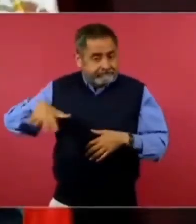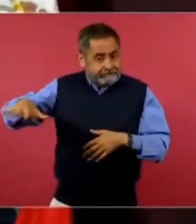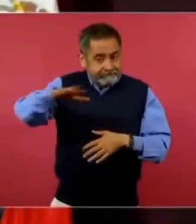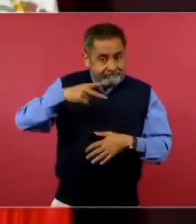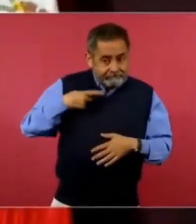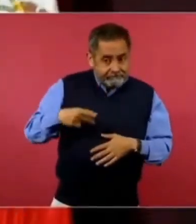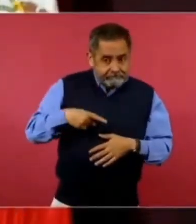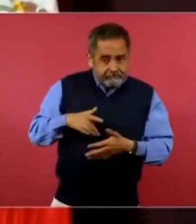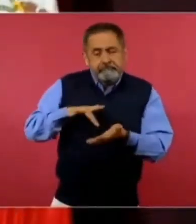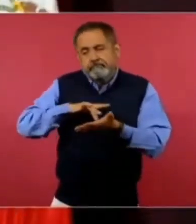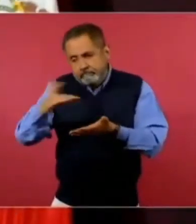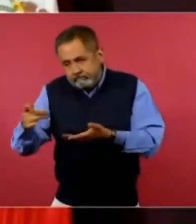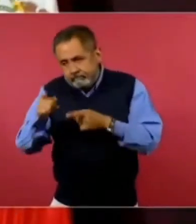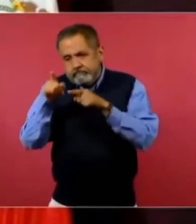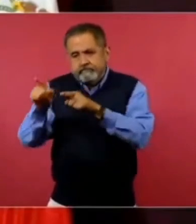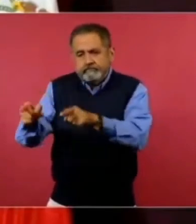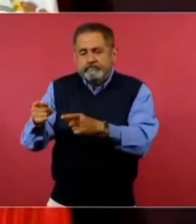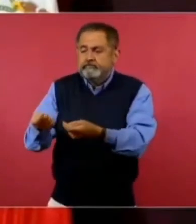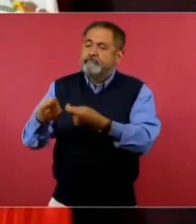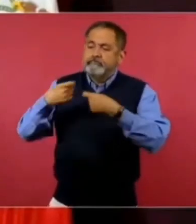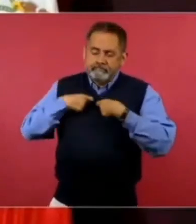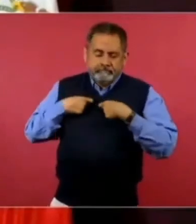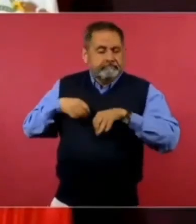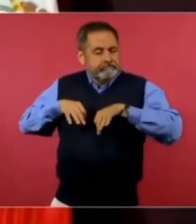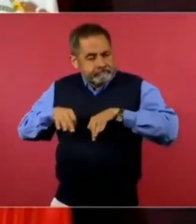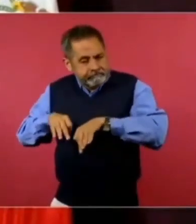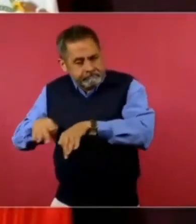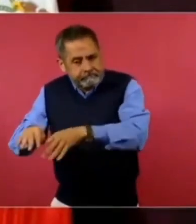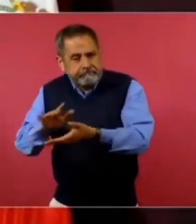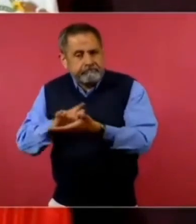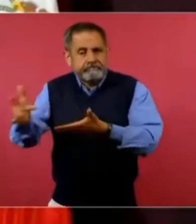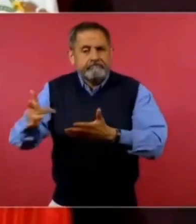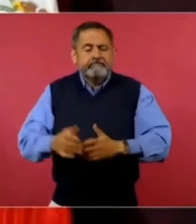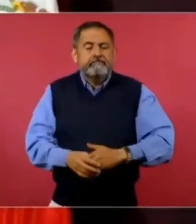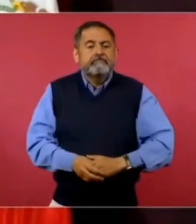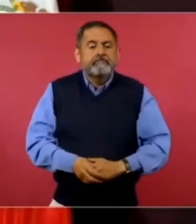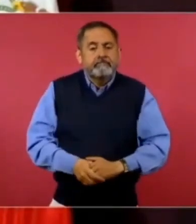nuestro cargo, nuestro encargo,